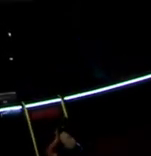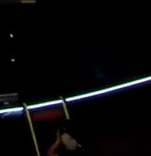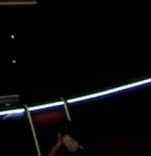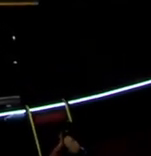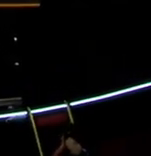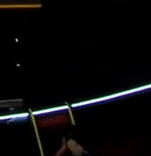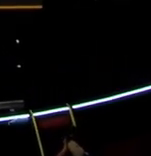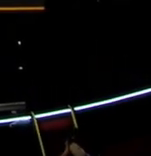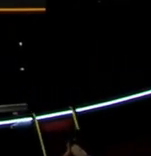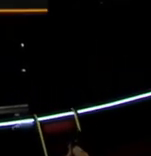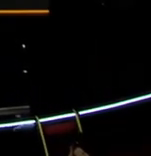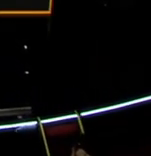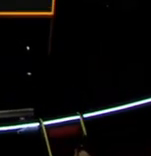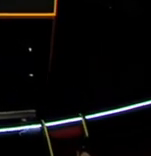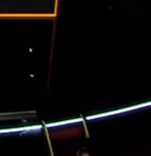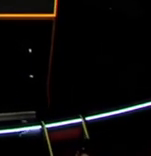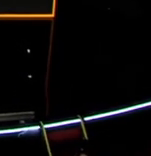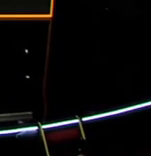Gracias.